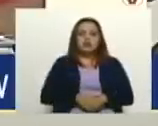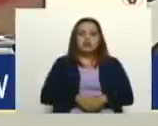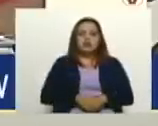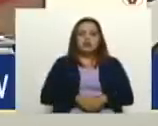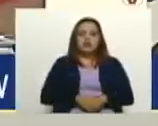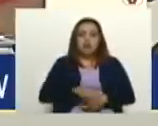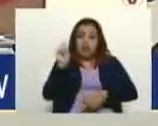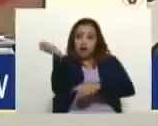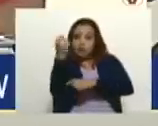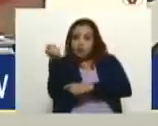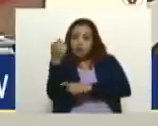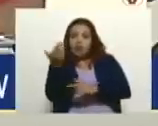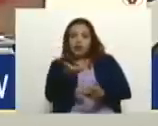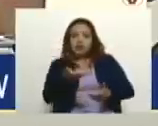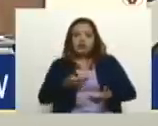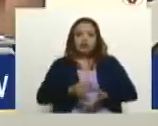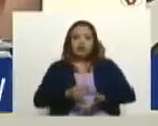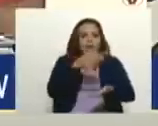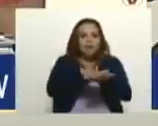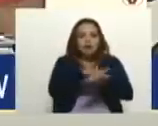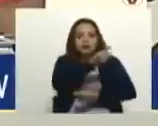en Apure.